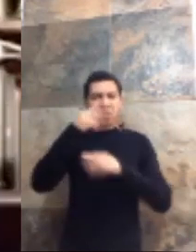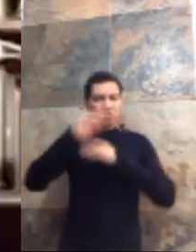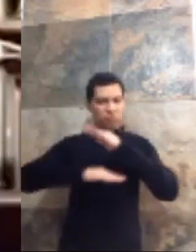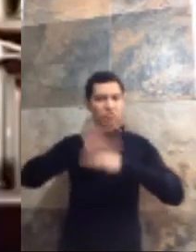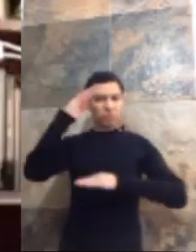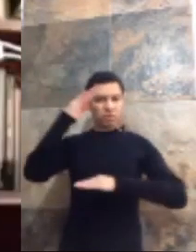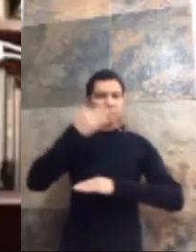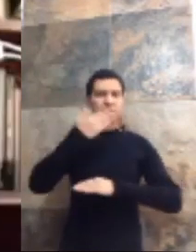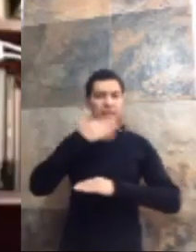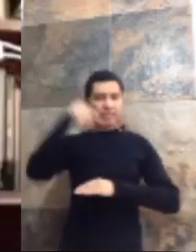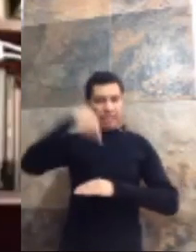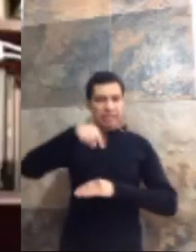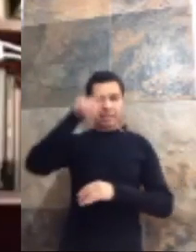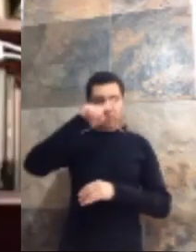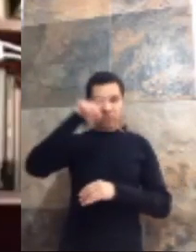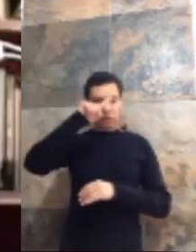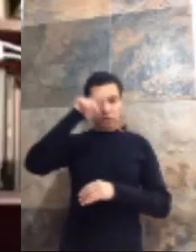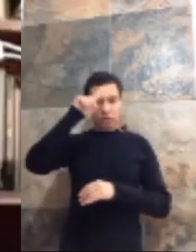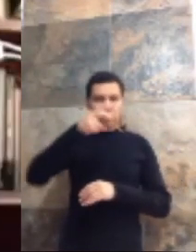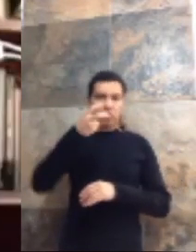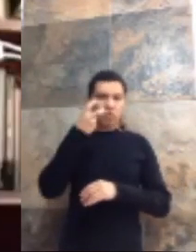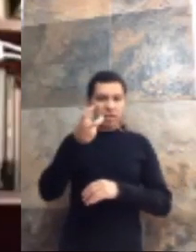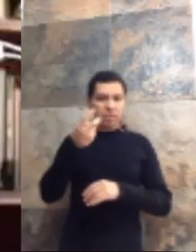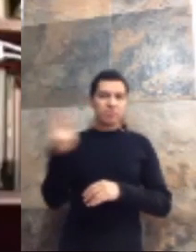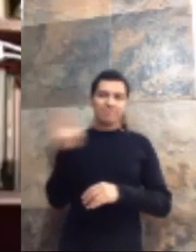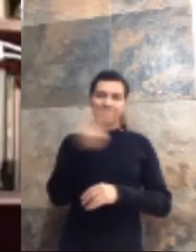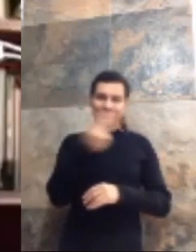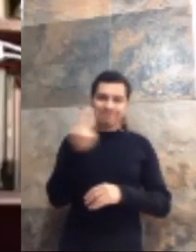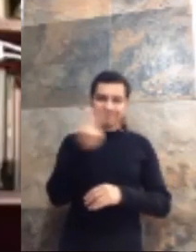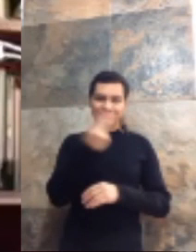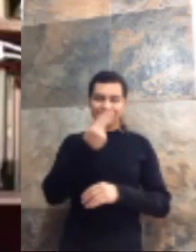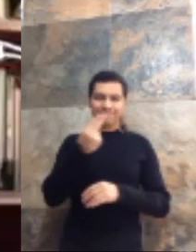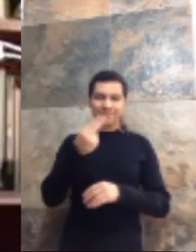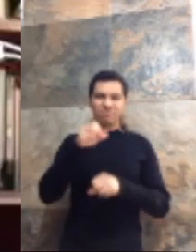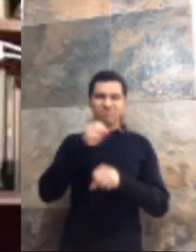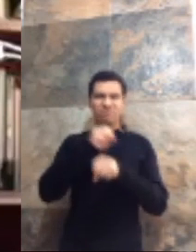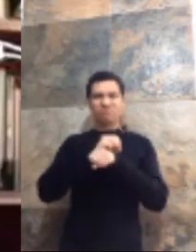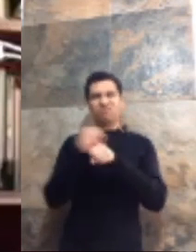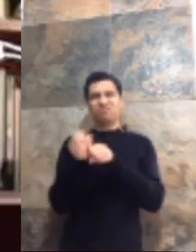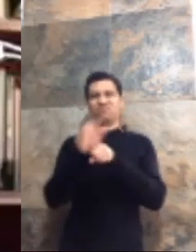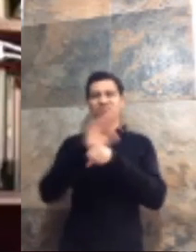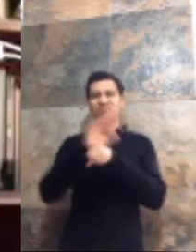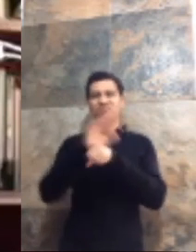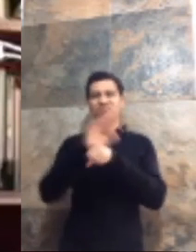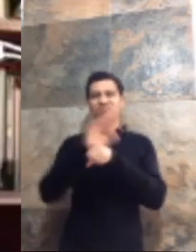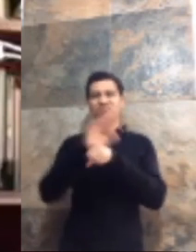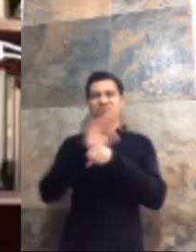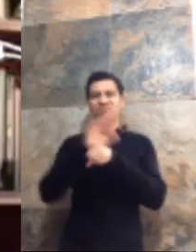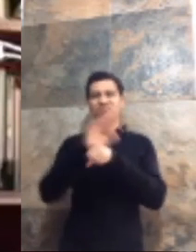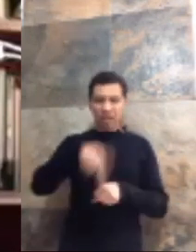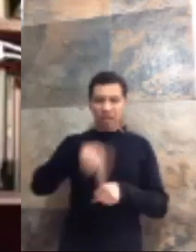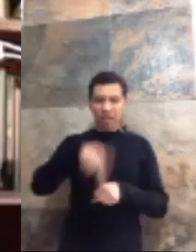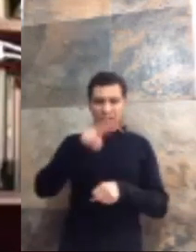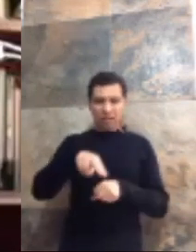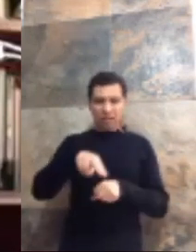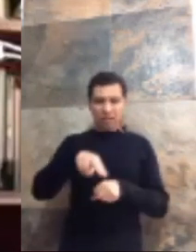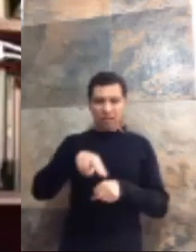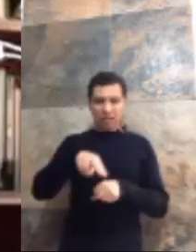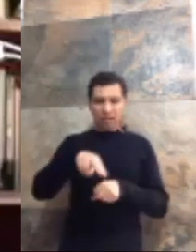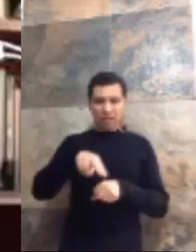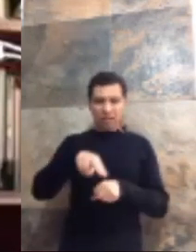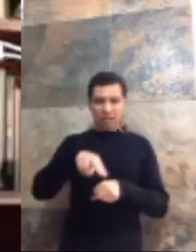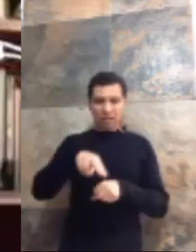manera este reto que nos presenta la pandemia. Y una muy puntual que la dejo